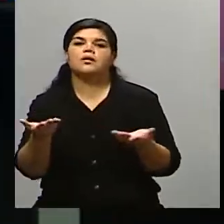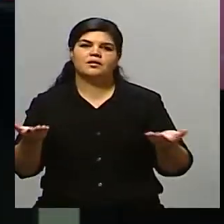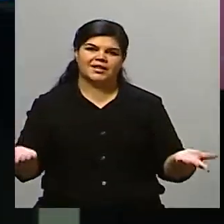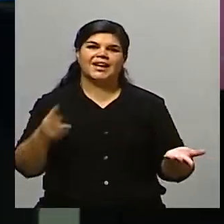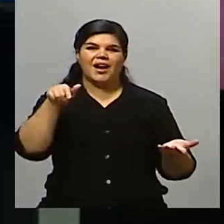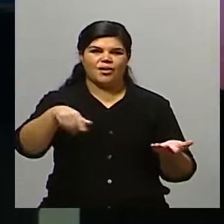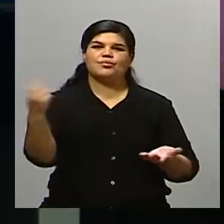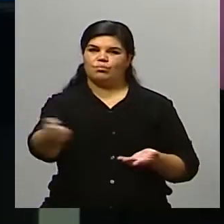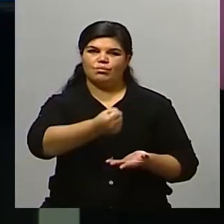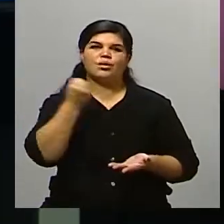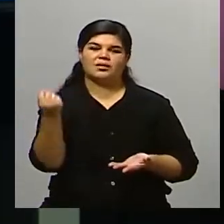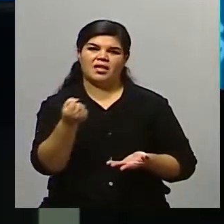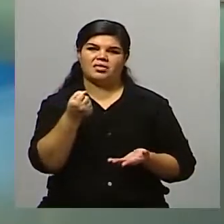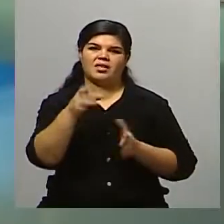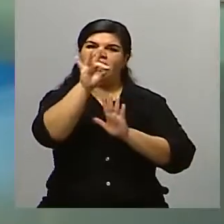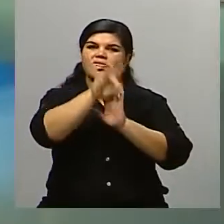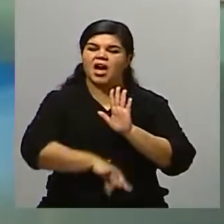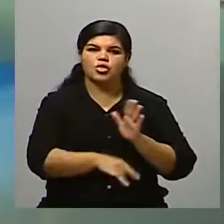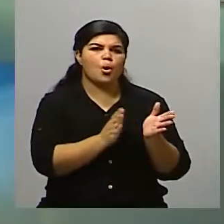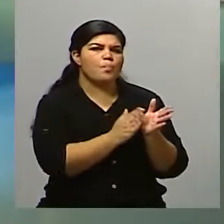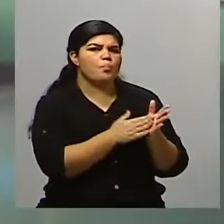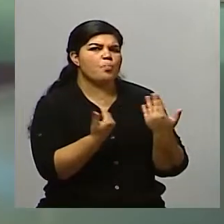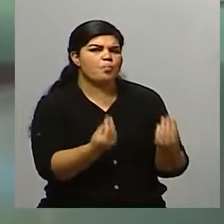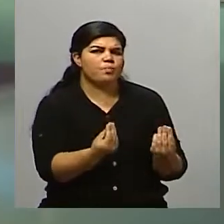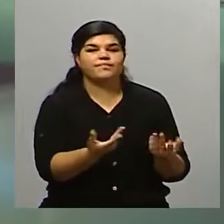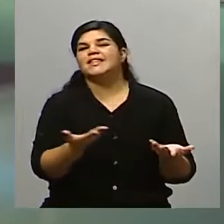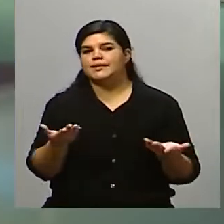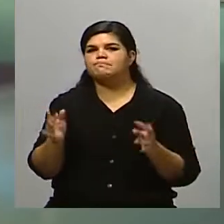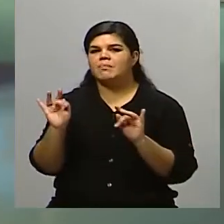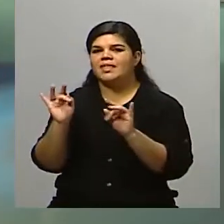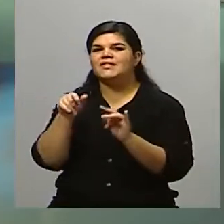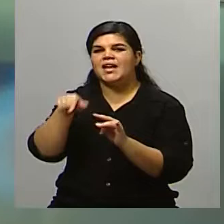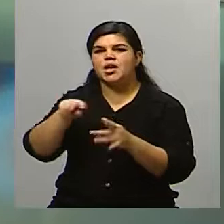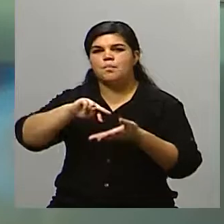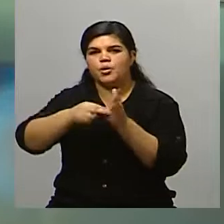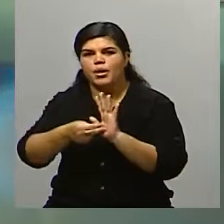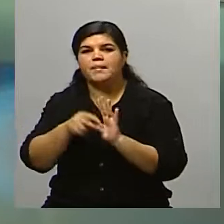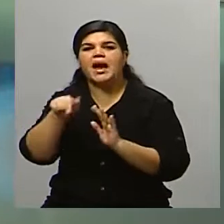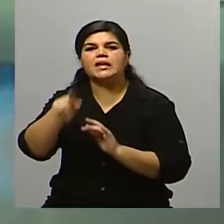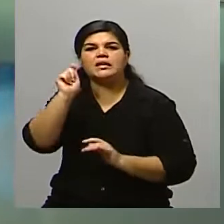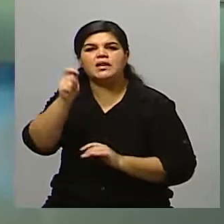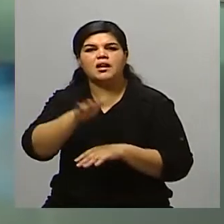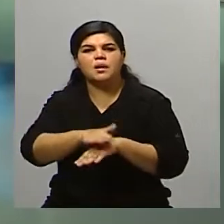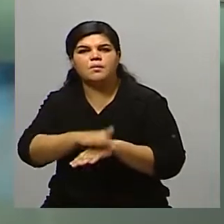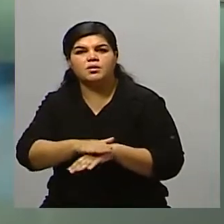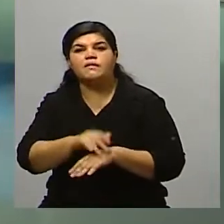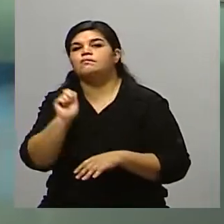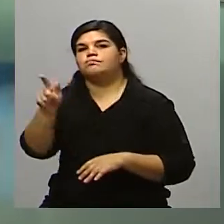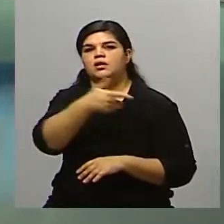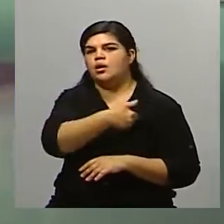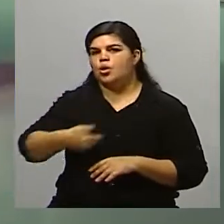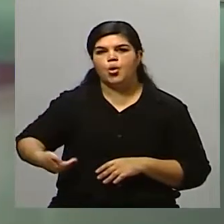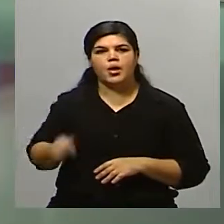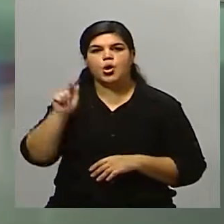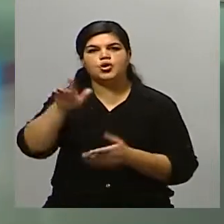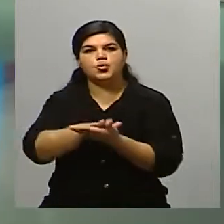certificar algún dato. Y ante esa problemática, la verdad es que el Estado tiene que darle una solución y eso